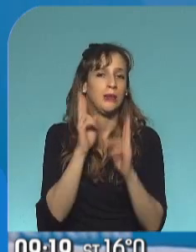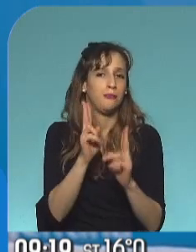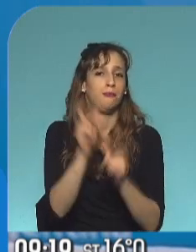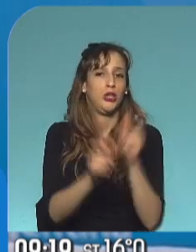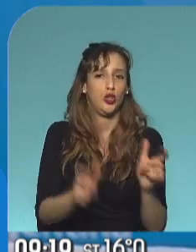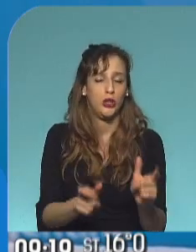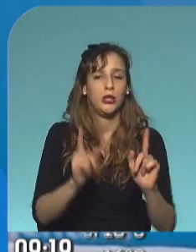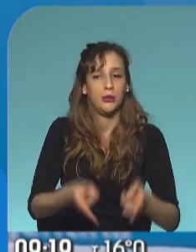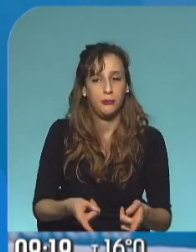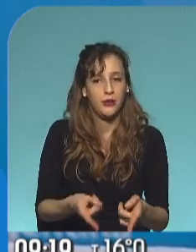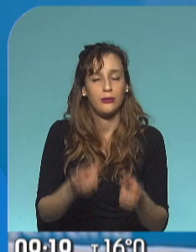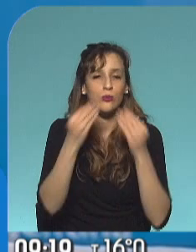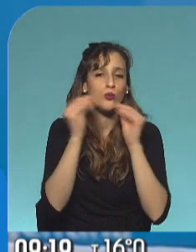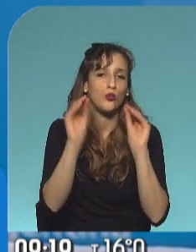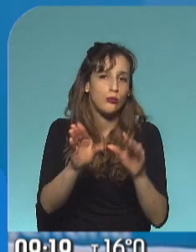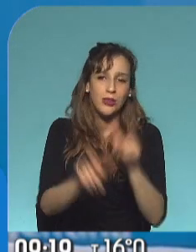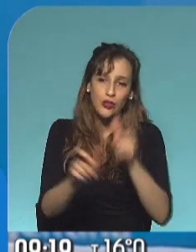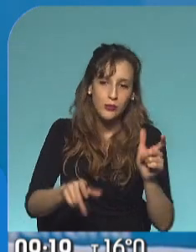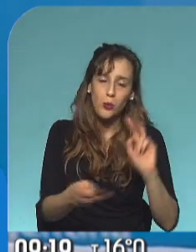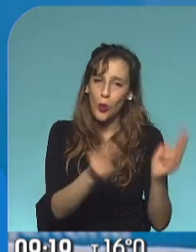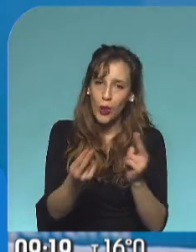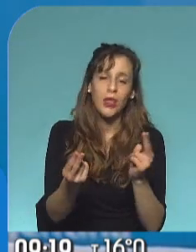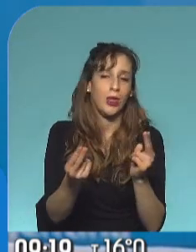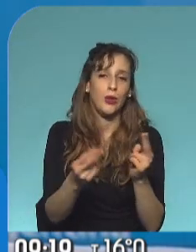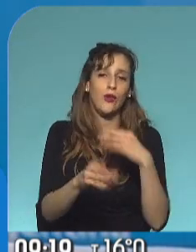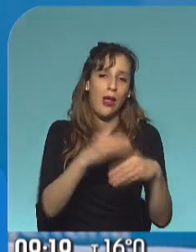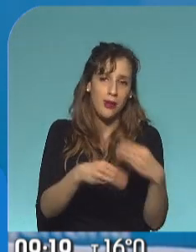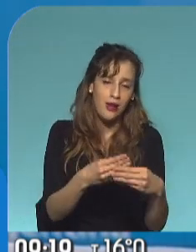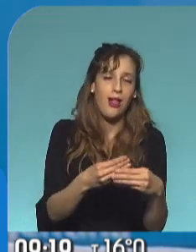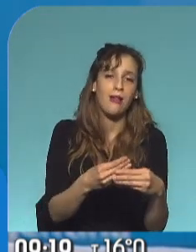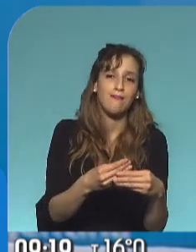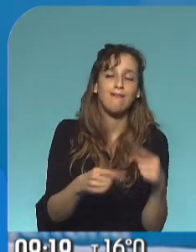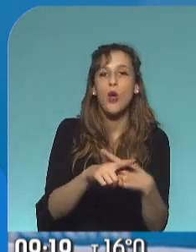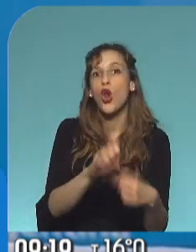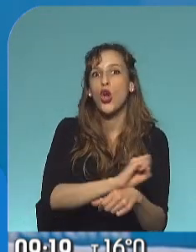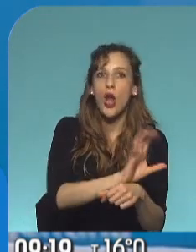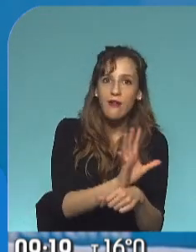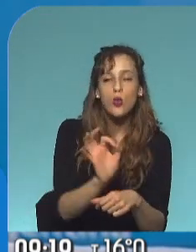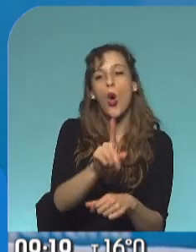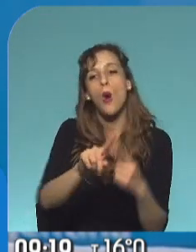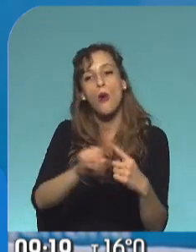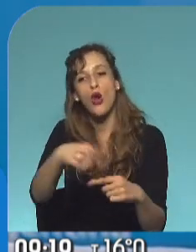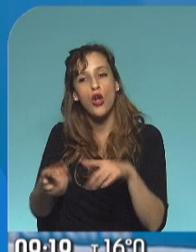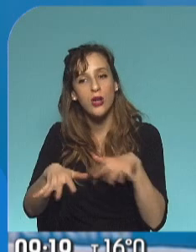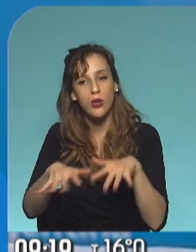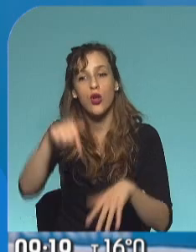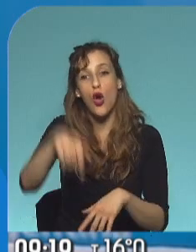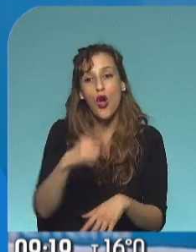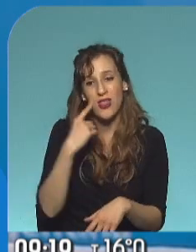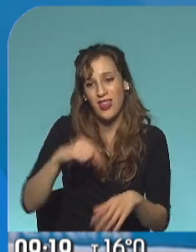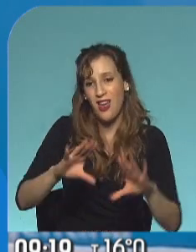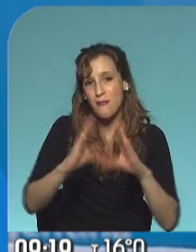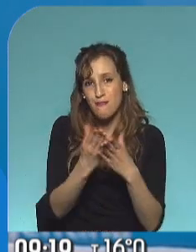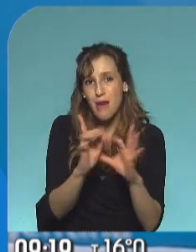para todos los familiares y deudos y quienes han perdido algún familiar por kobe o por cualquier otra situación en este contexto también es muy